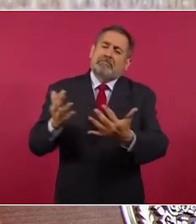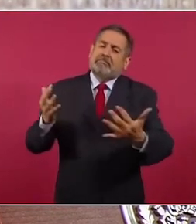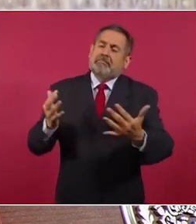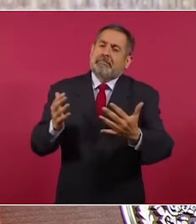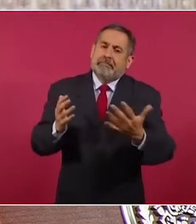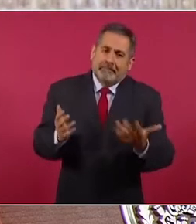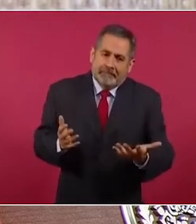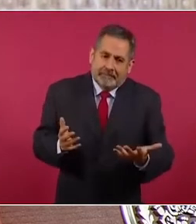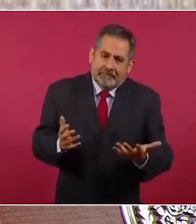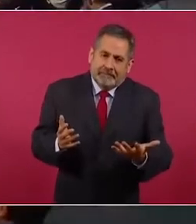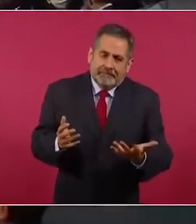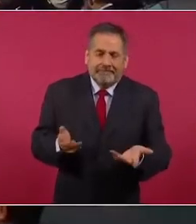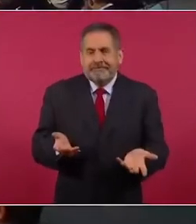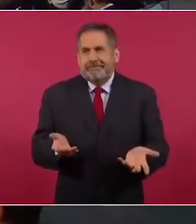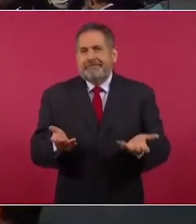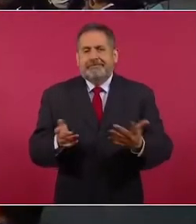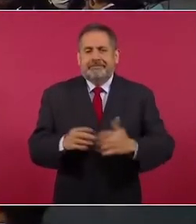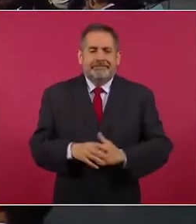y entonces pues